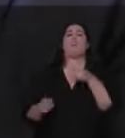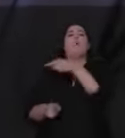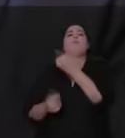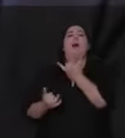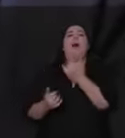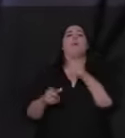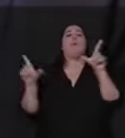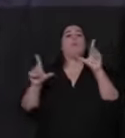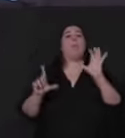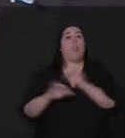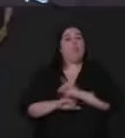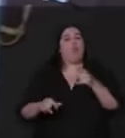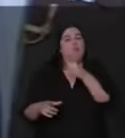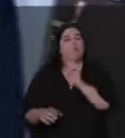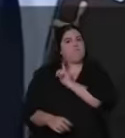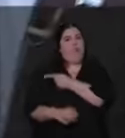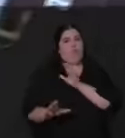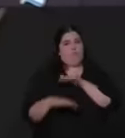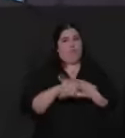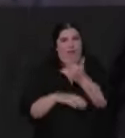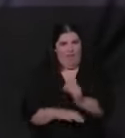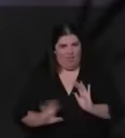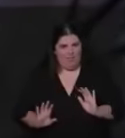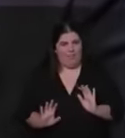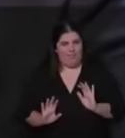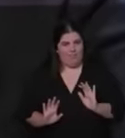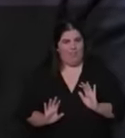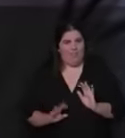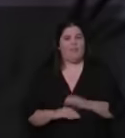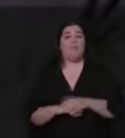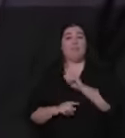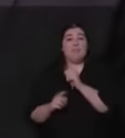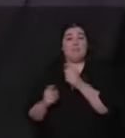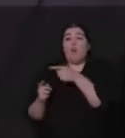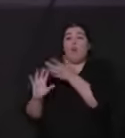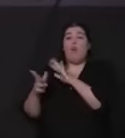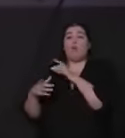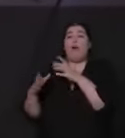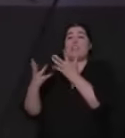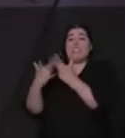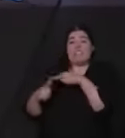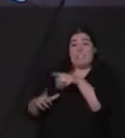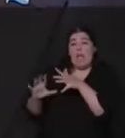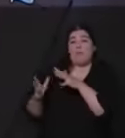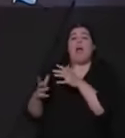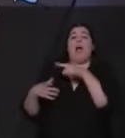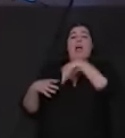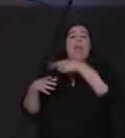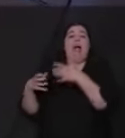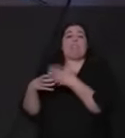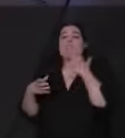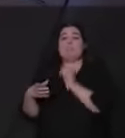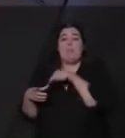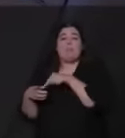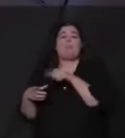injerencia en los medios. ¿Sí? Con lo cual, todo ese sistema que hace de la casta empobrecedor y que arruina a